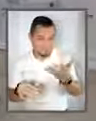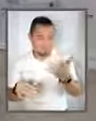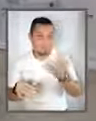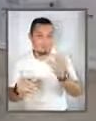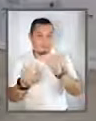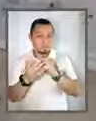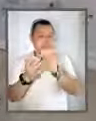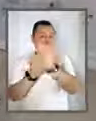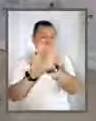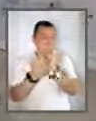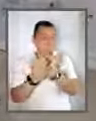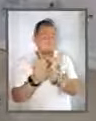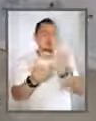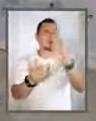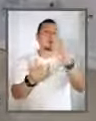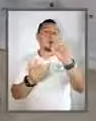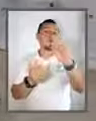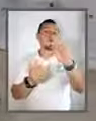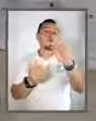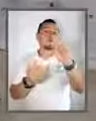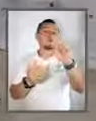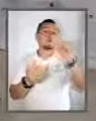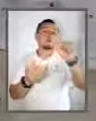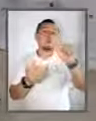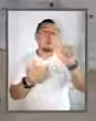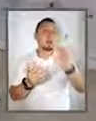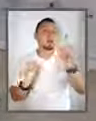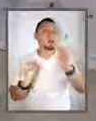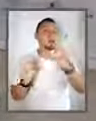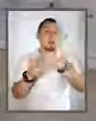un registro en Copriscal para una